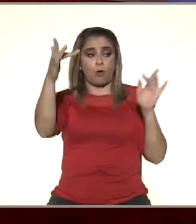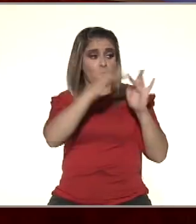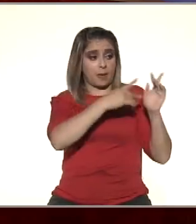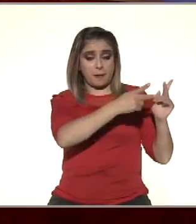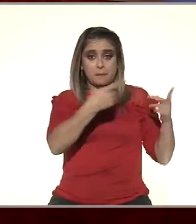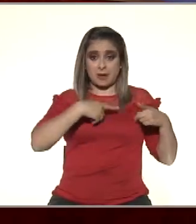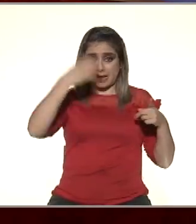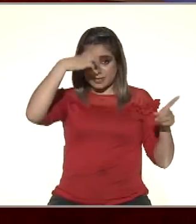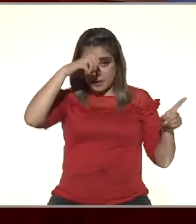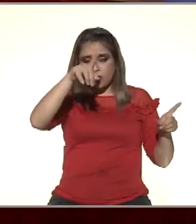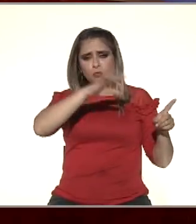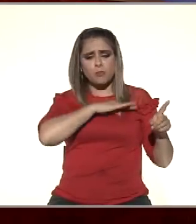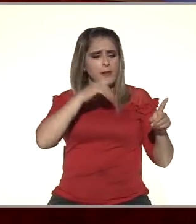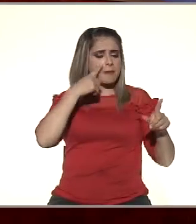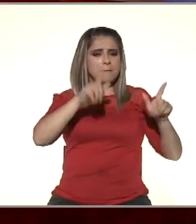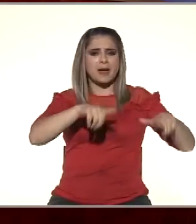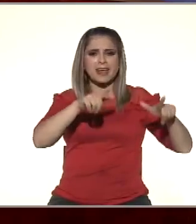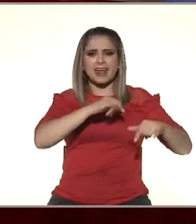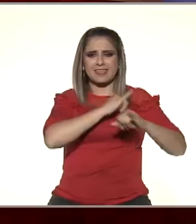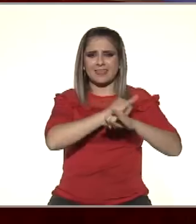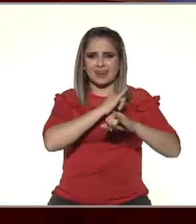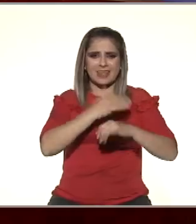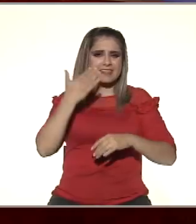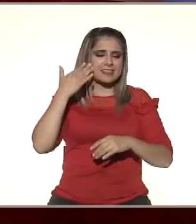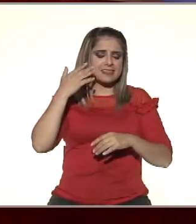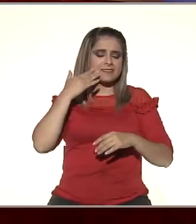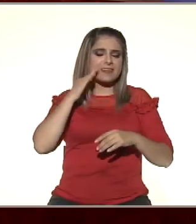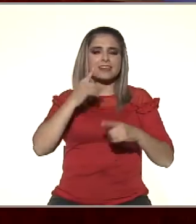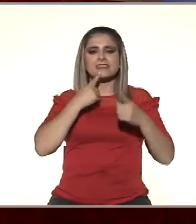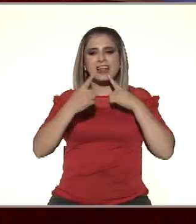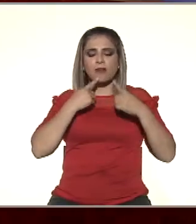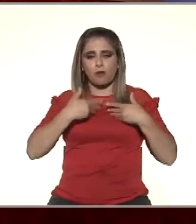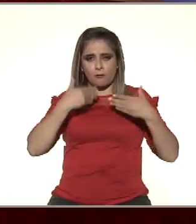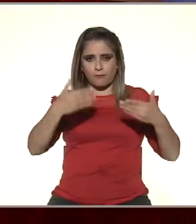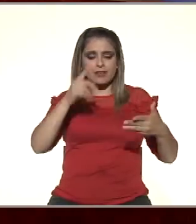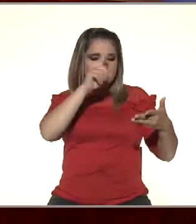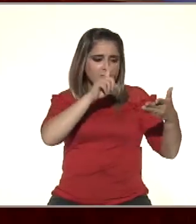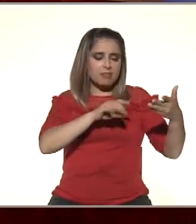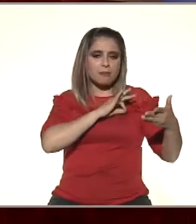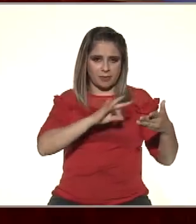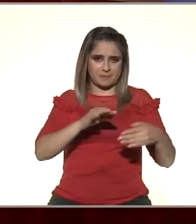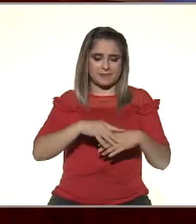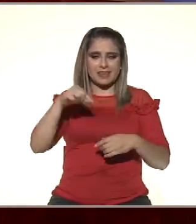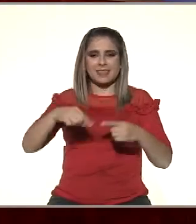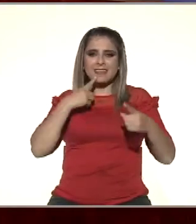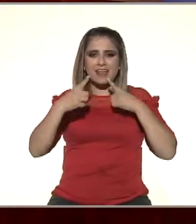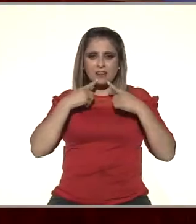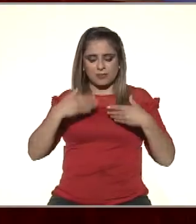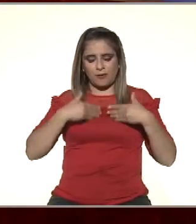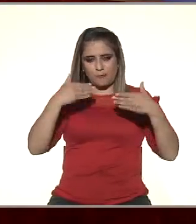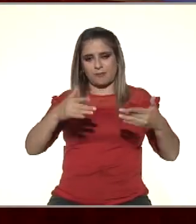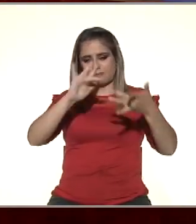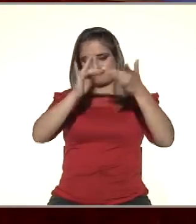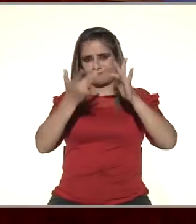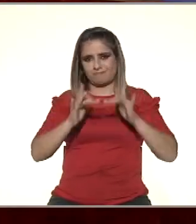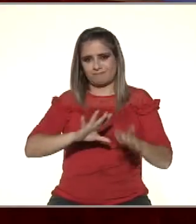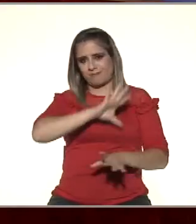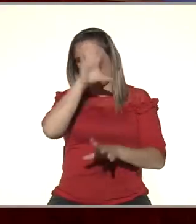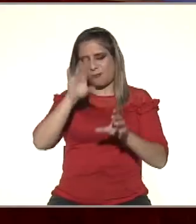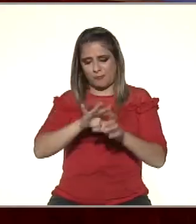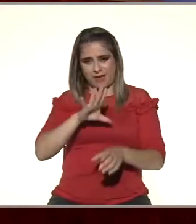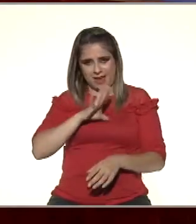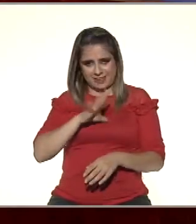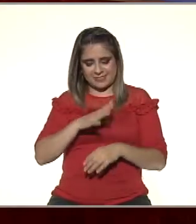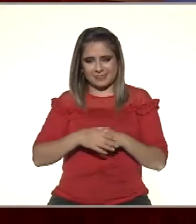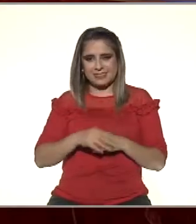todo eso lo pueden checar en el blog de Diálogos en Confianza. Así que gracias por su preferencia y Marisa, Diálogos en Confianza está en todas las plataformas que se puedan